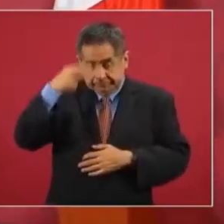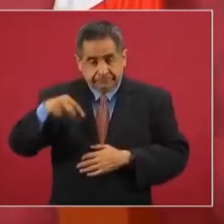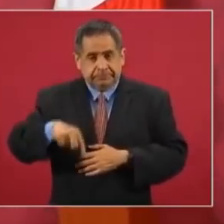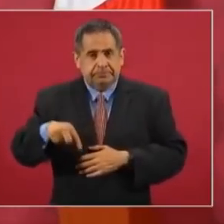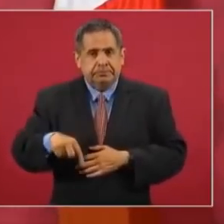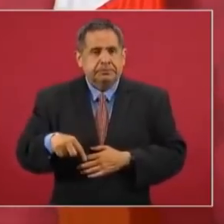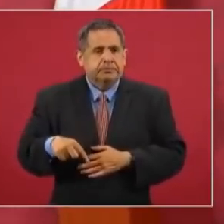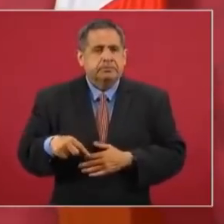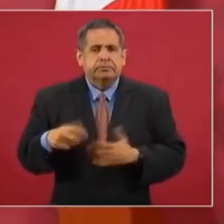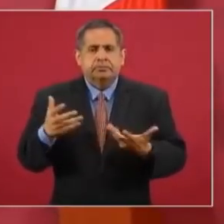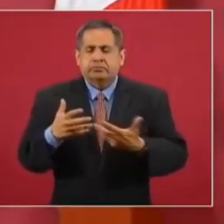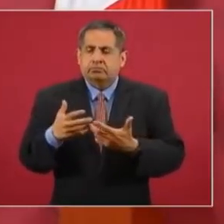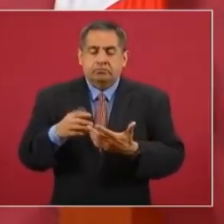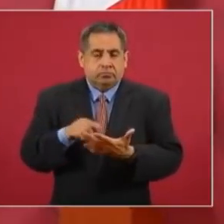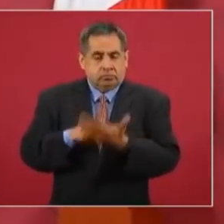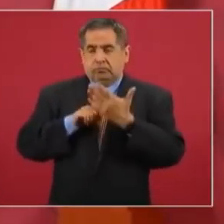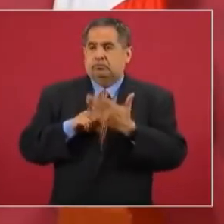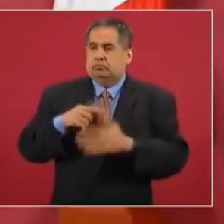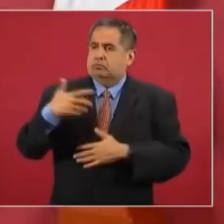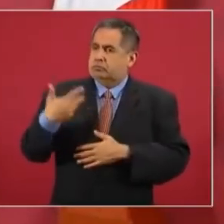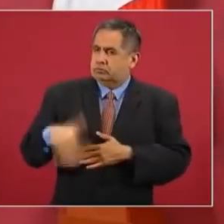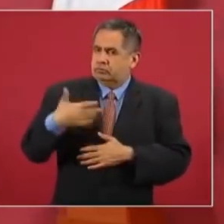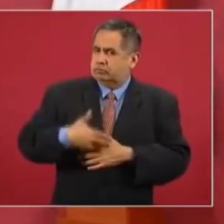que México es ejemplo.